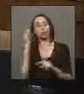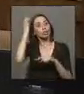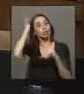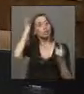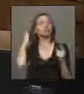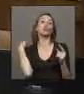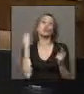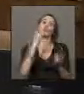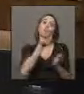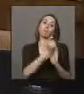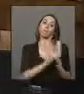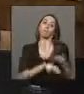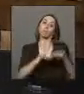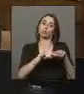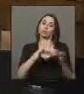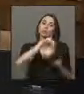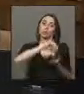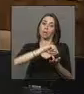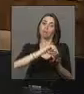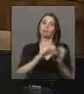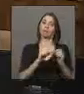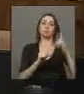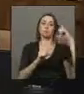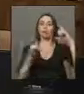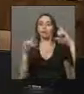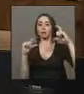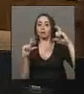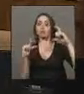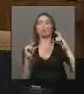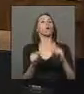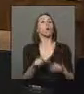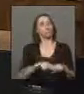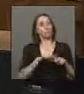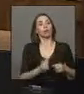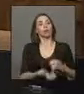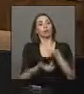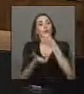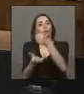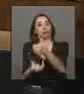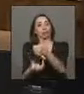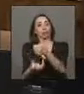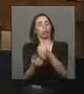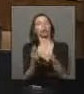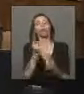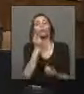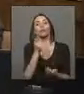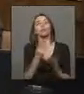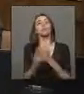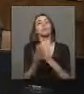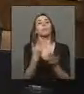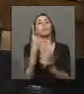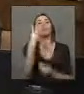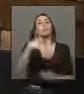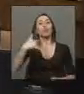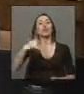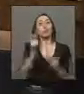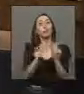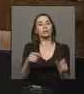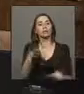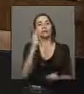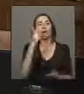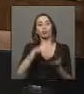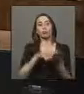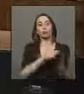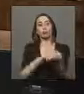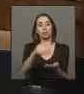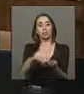presupuesto de la Nación. En términos concretos, se ponen los recursos donde están las prioridades de la gente. Más de mil millones de dólares extras